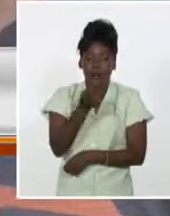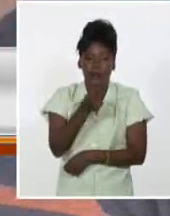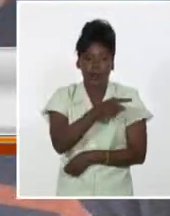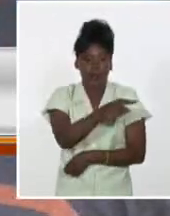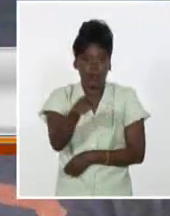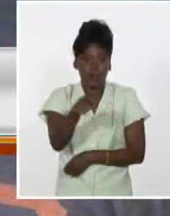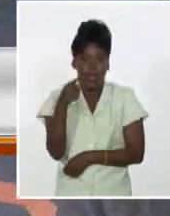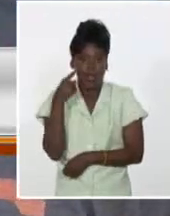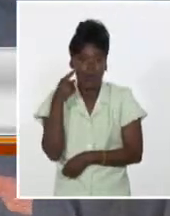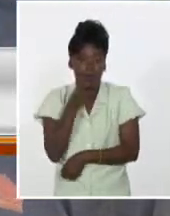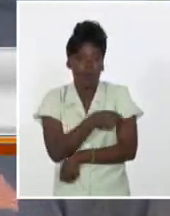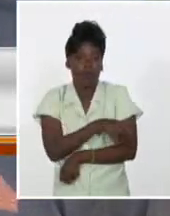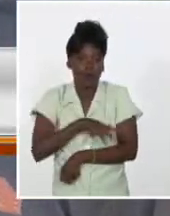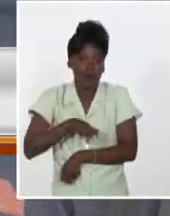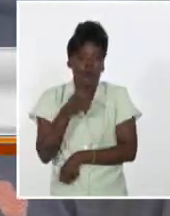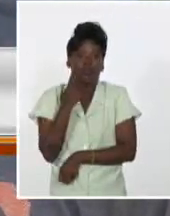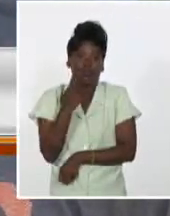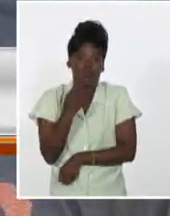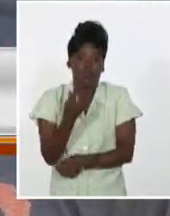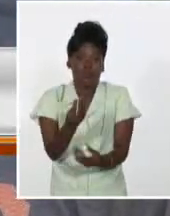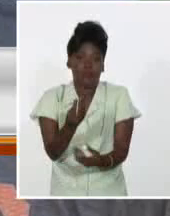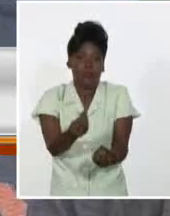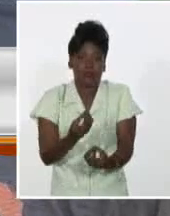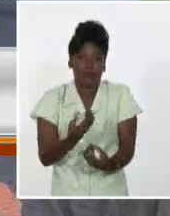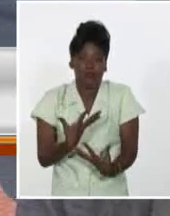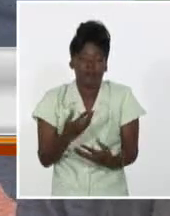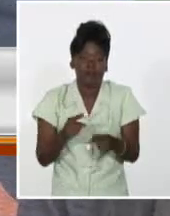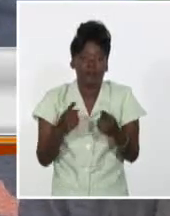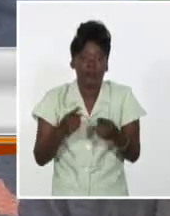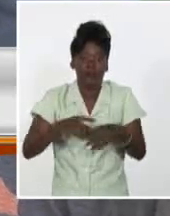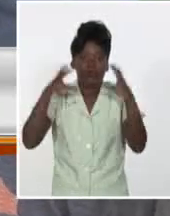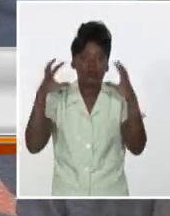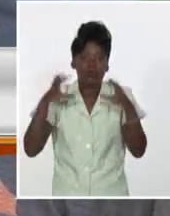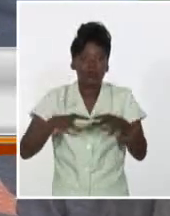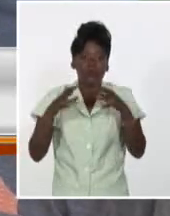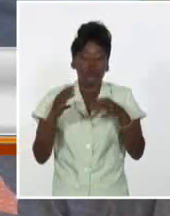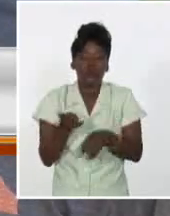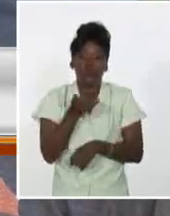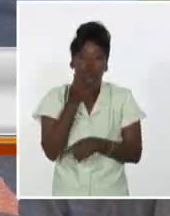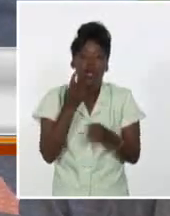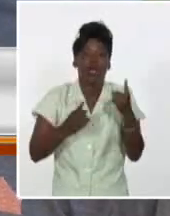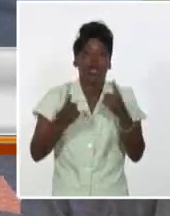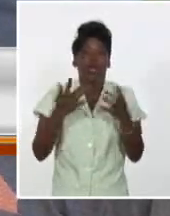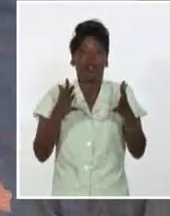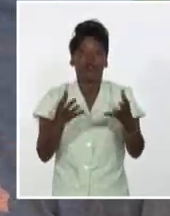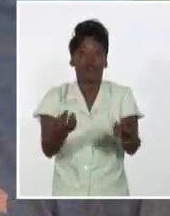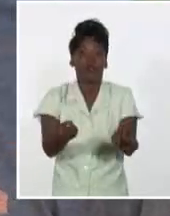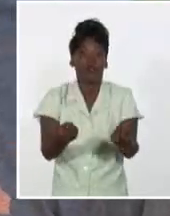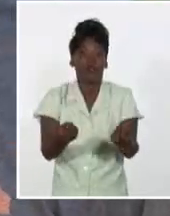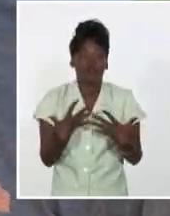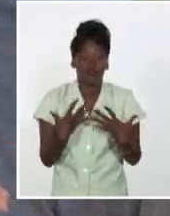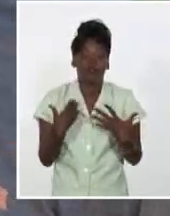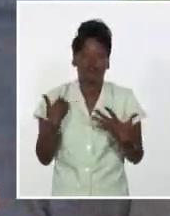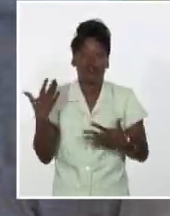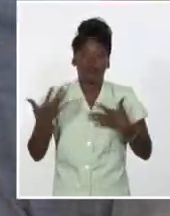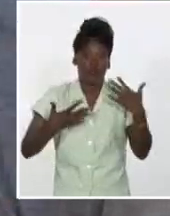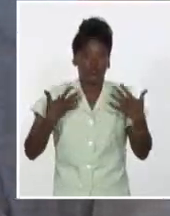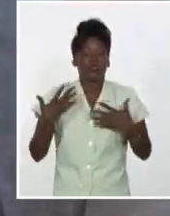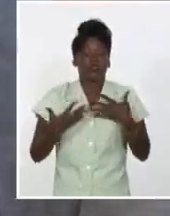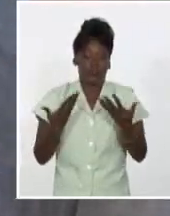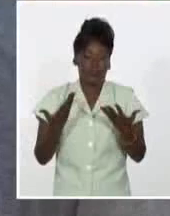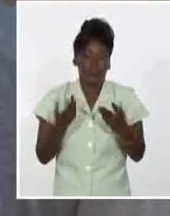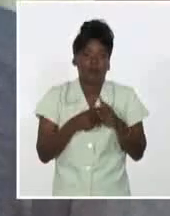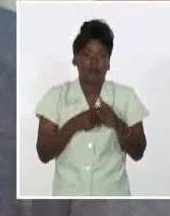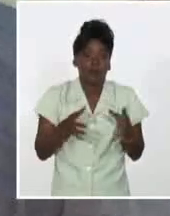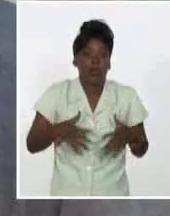la población, la aceptación que tiene, porque es algo que ayuda de manera sustancial, ¿no?, a los problemas que tuvimos